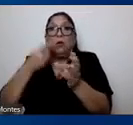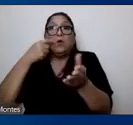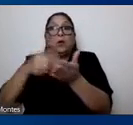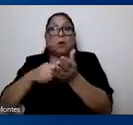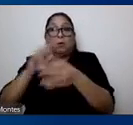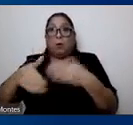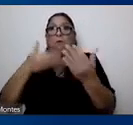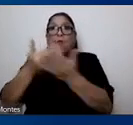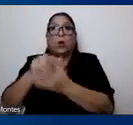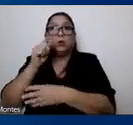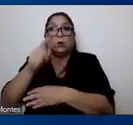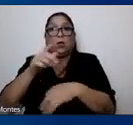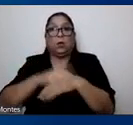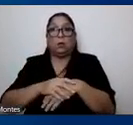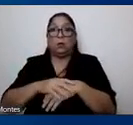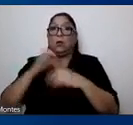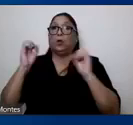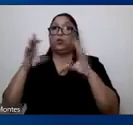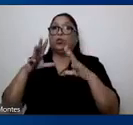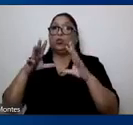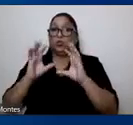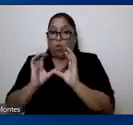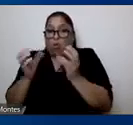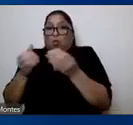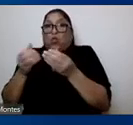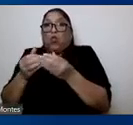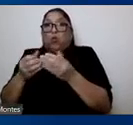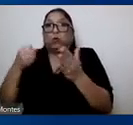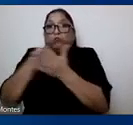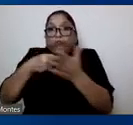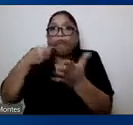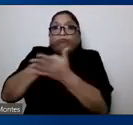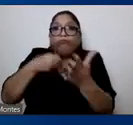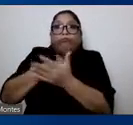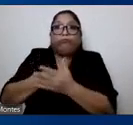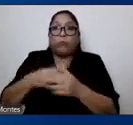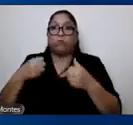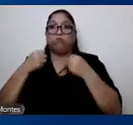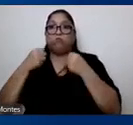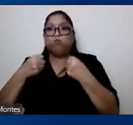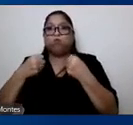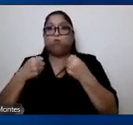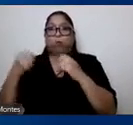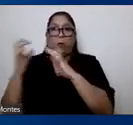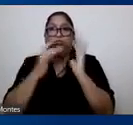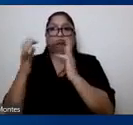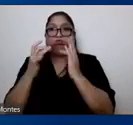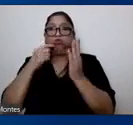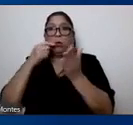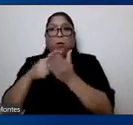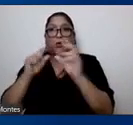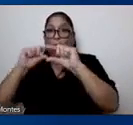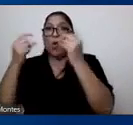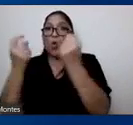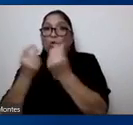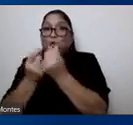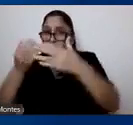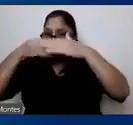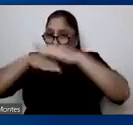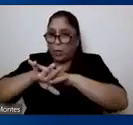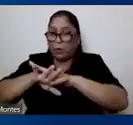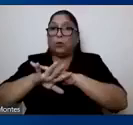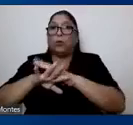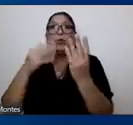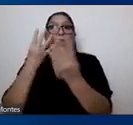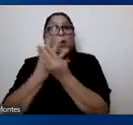ellas sus luminosas trincheras de combate. Así las denominaba a estos grupos organizados dentro de cárceles